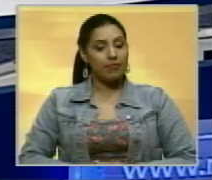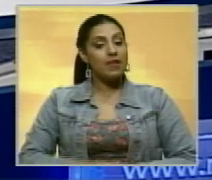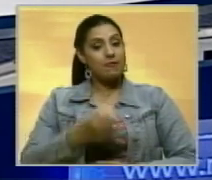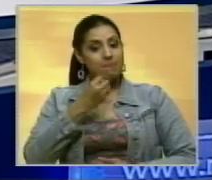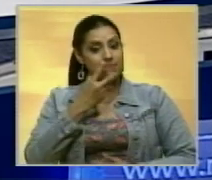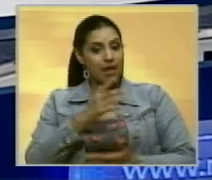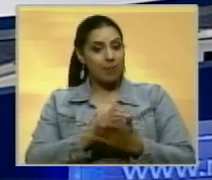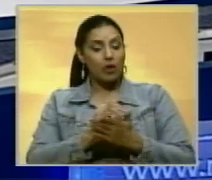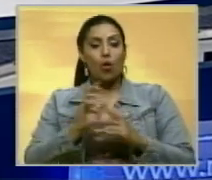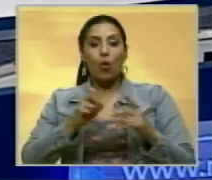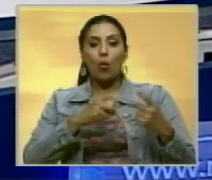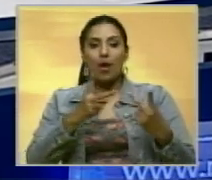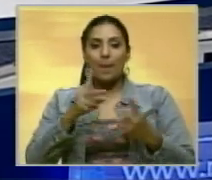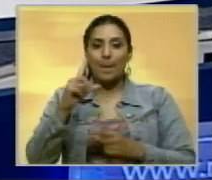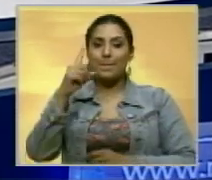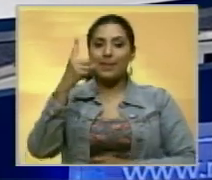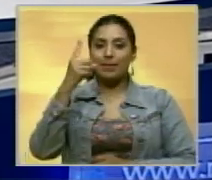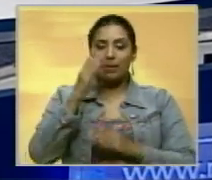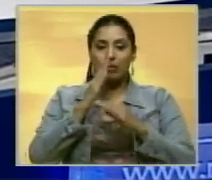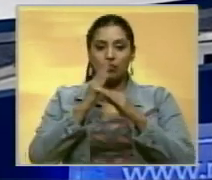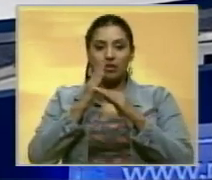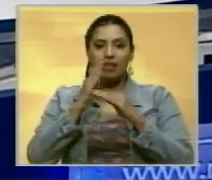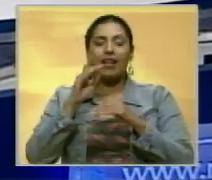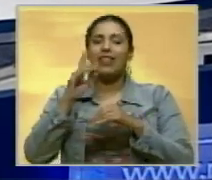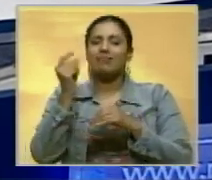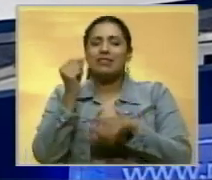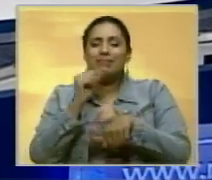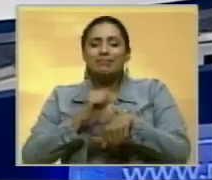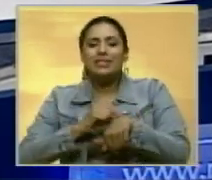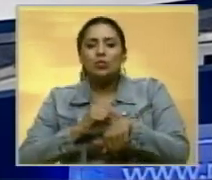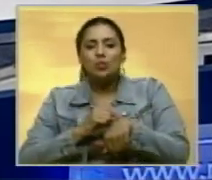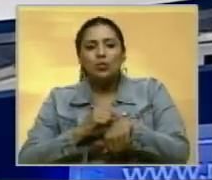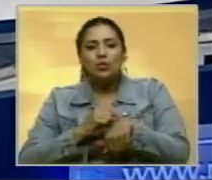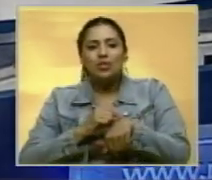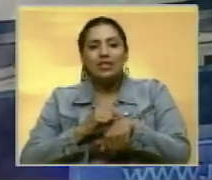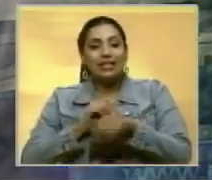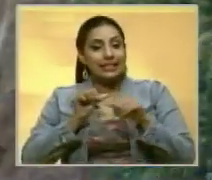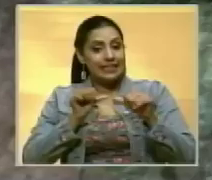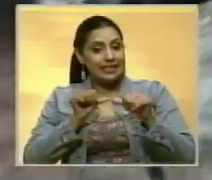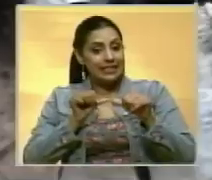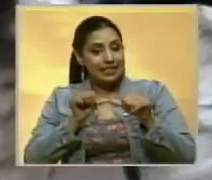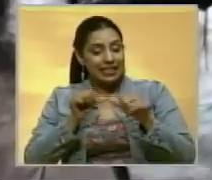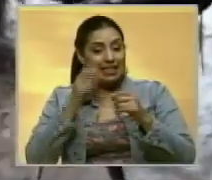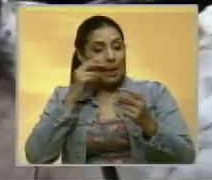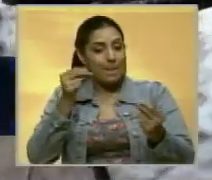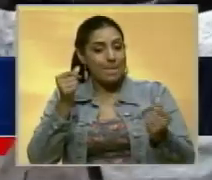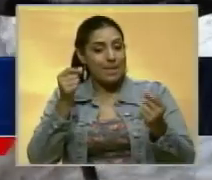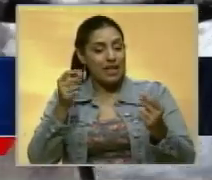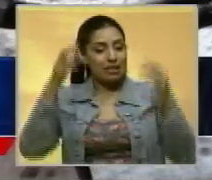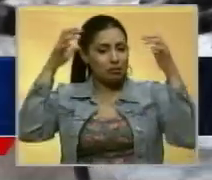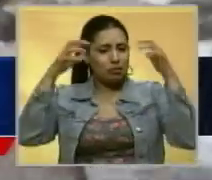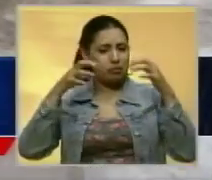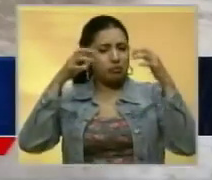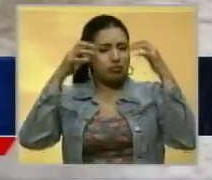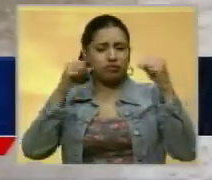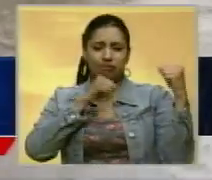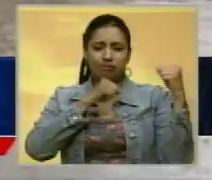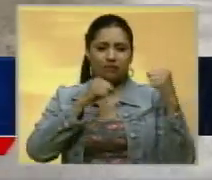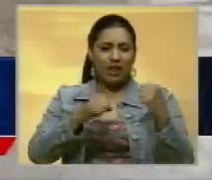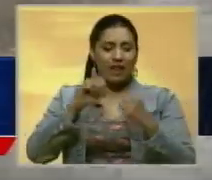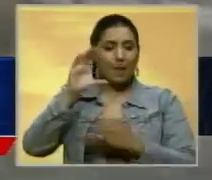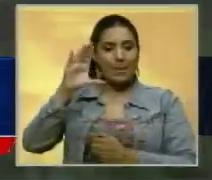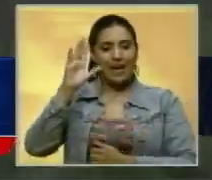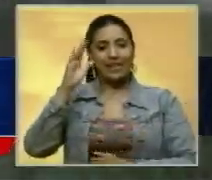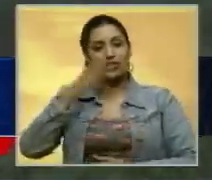Bien, amigos, es momento de hacer nuestra primera pausa. En tan solo minutos se mantiene la alerta. Las lluvias siguen azotando a